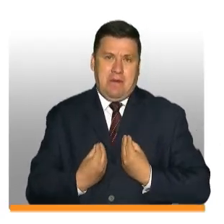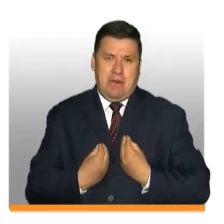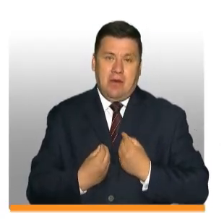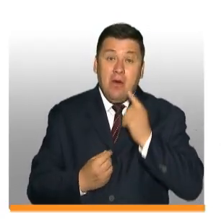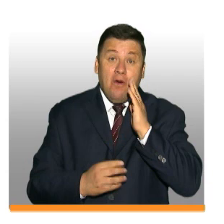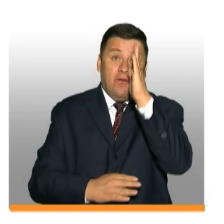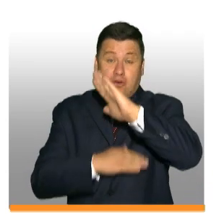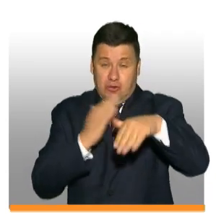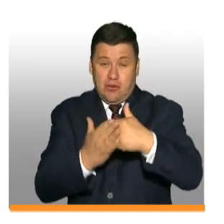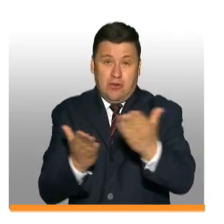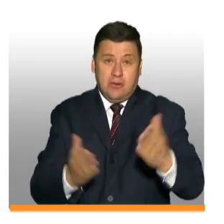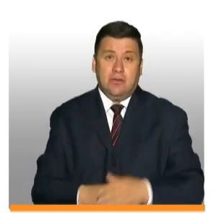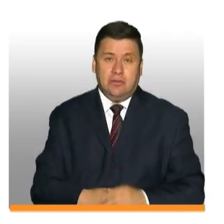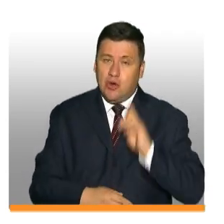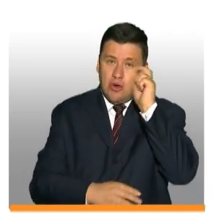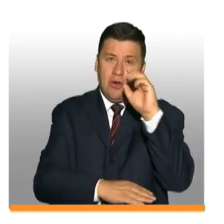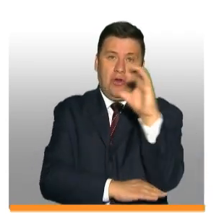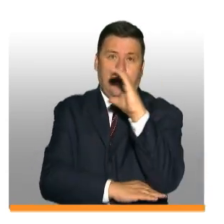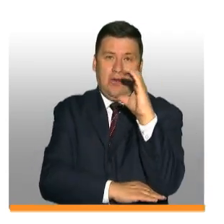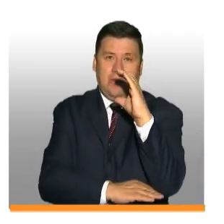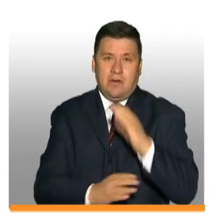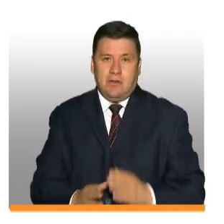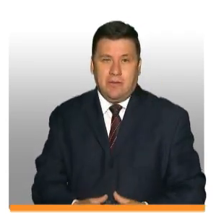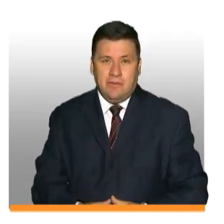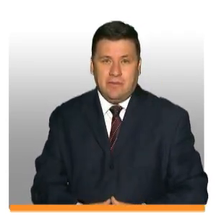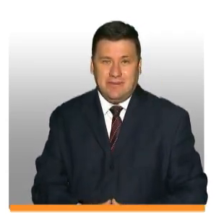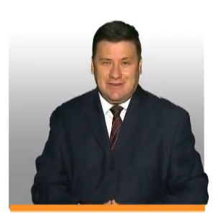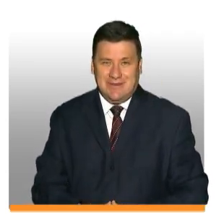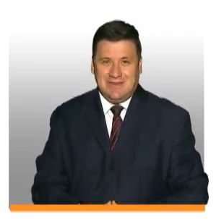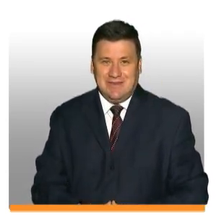El futuro es de todos. Gobierno de Colombia.